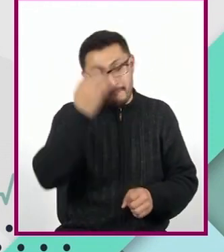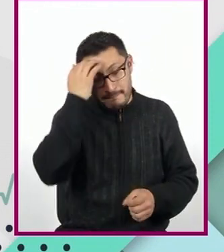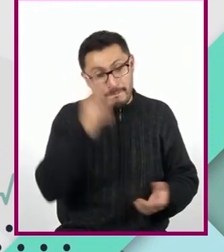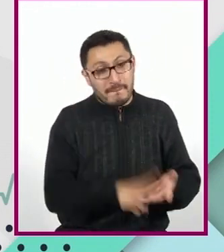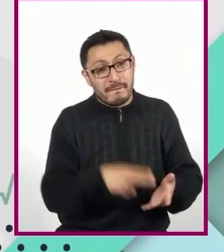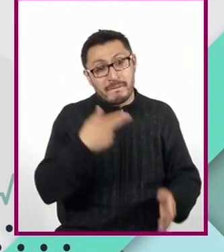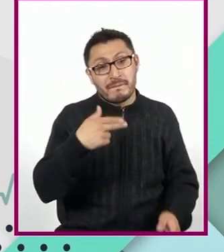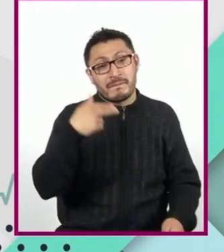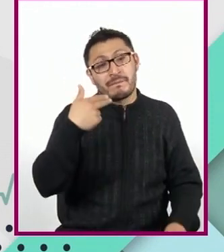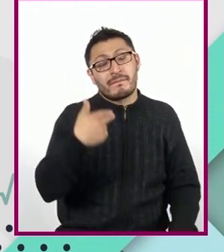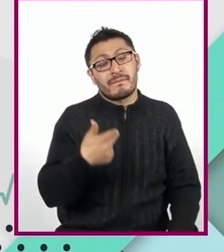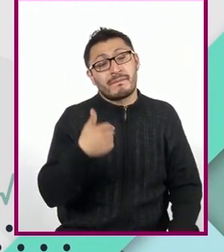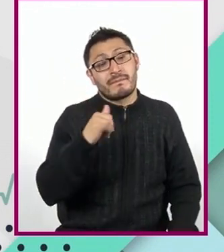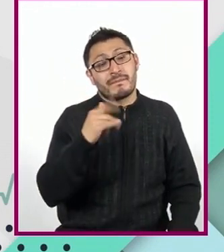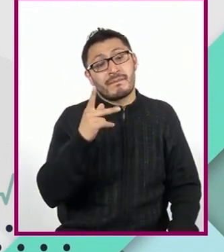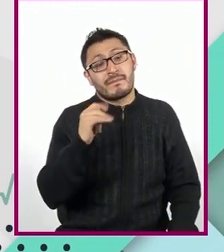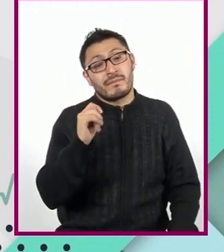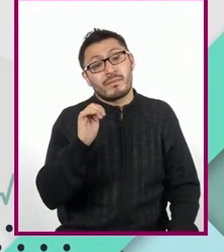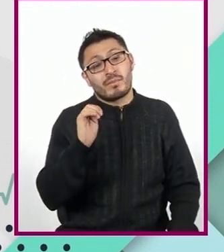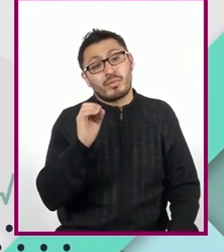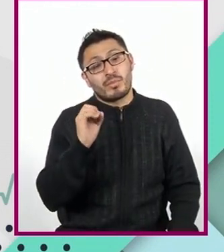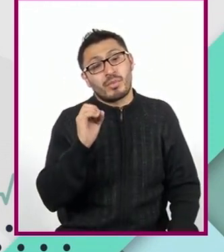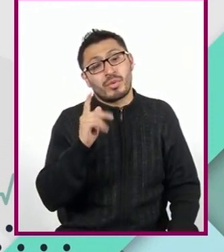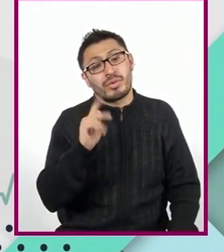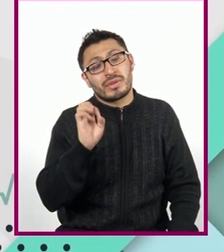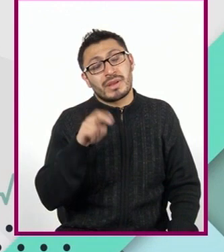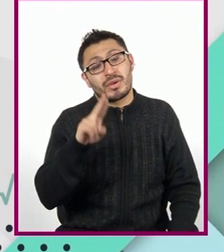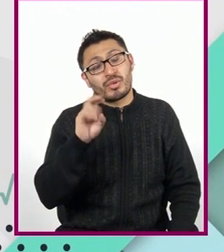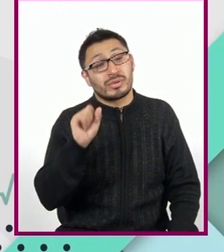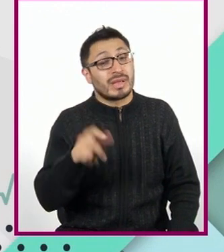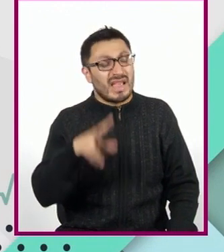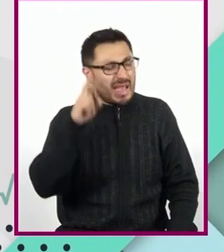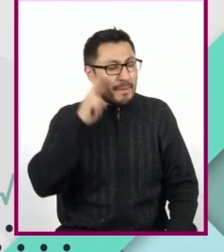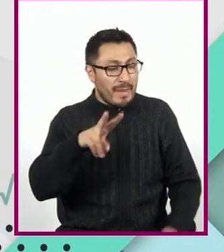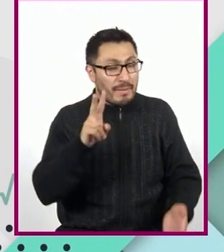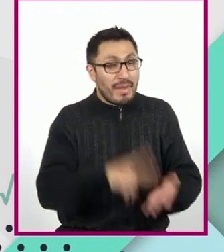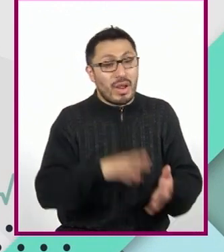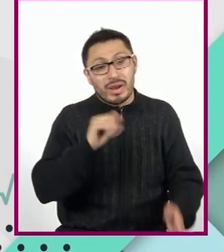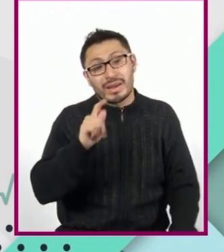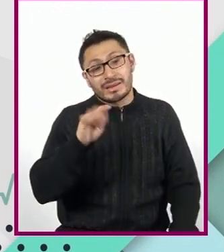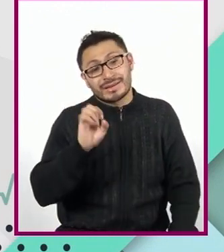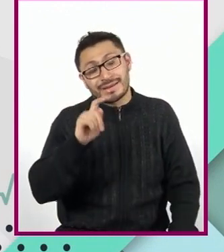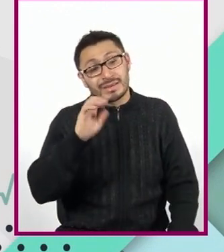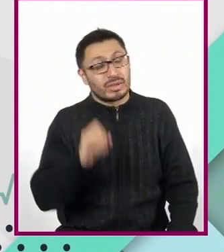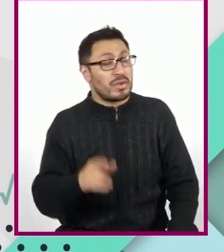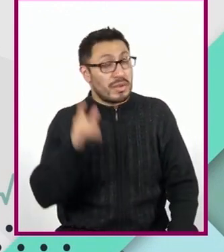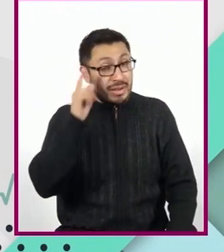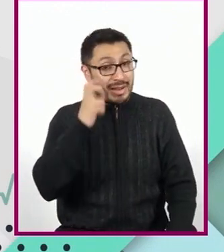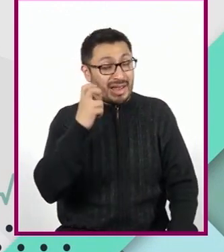de la hipotenusa. Así que despejaremos el valor del cateto, que también es la altura que buscamos.